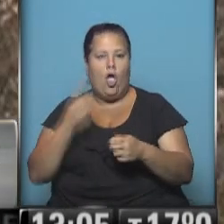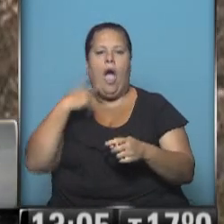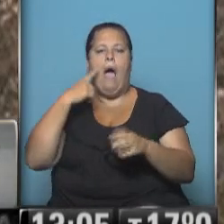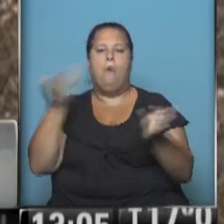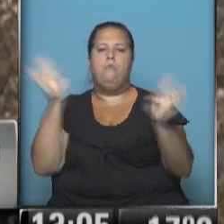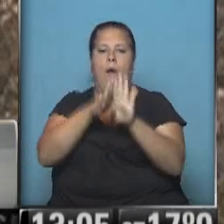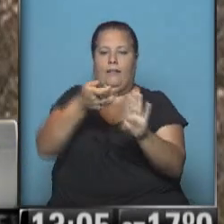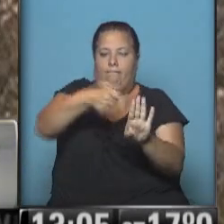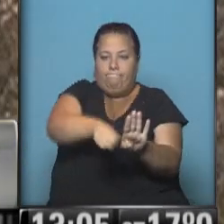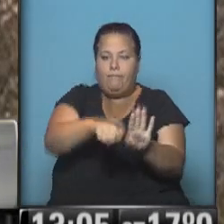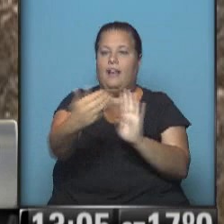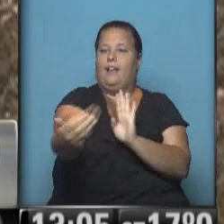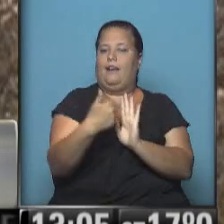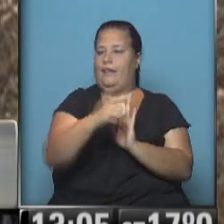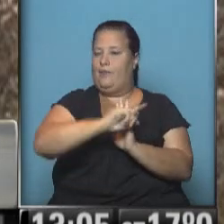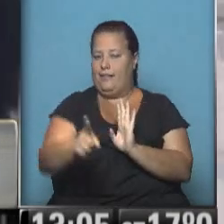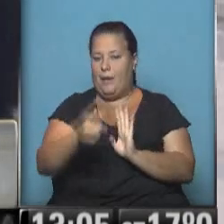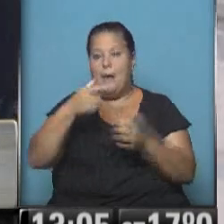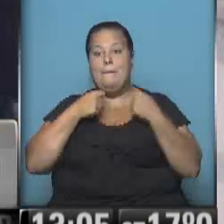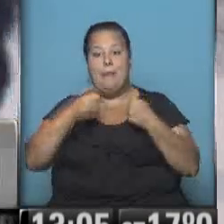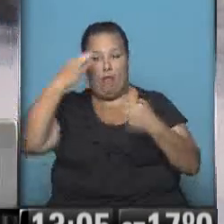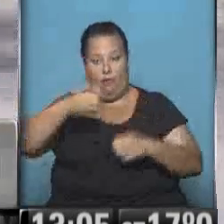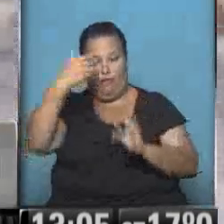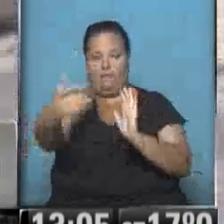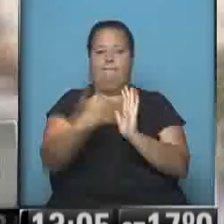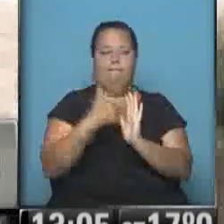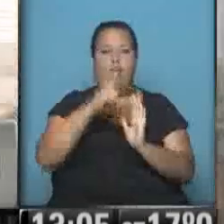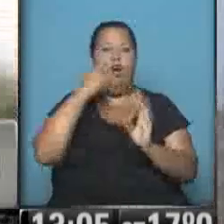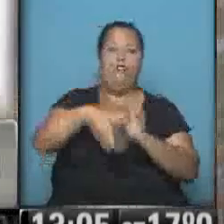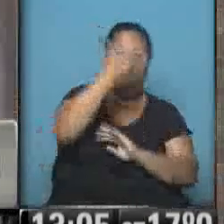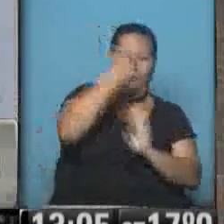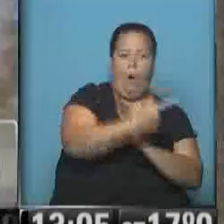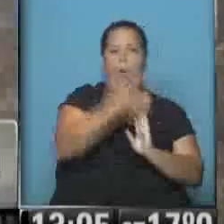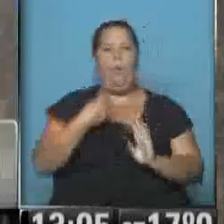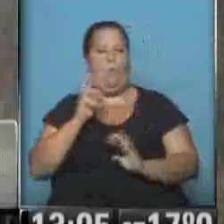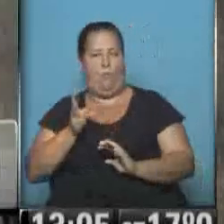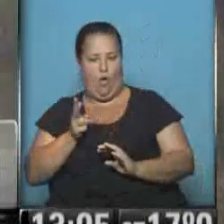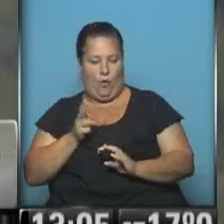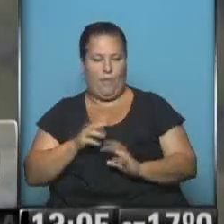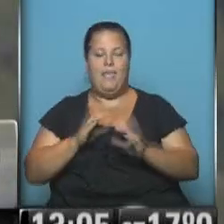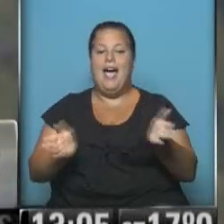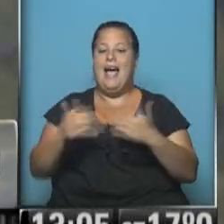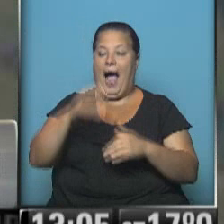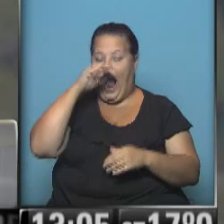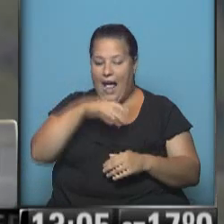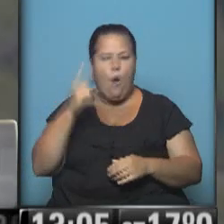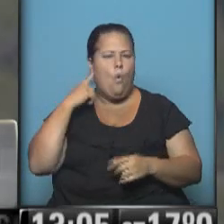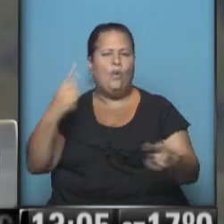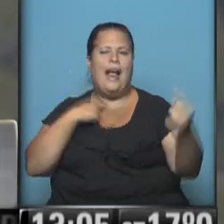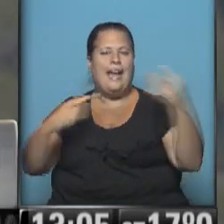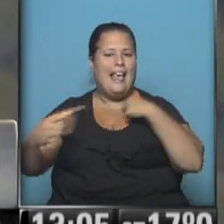puerta desde adentro para impedir que el piloto reingresara a la sala de comandos. La caja negra permite oír los